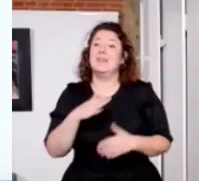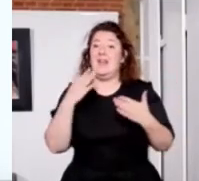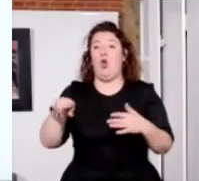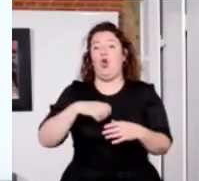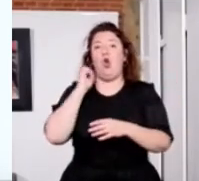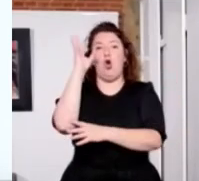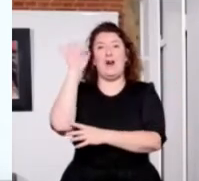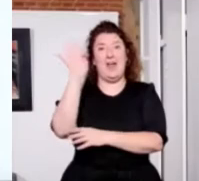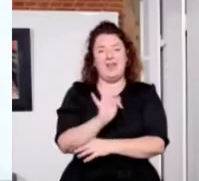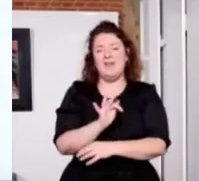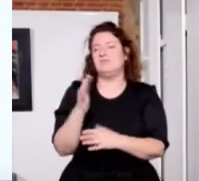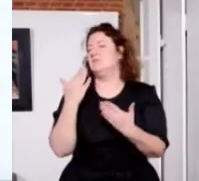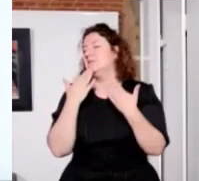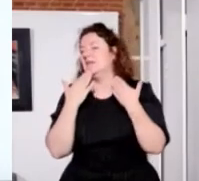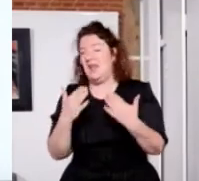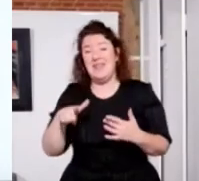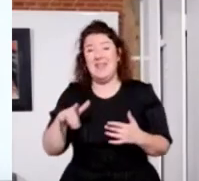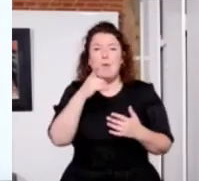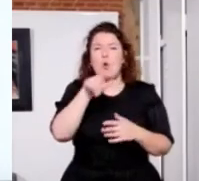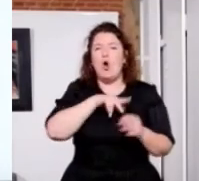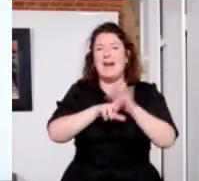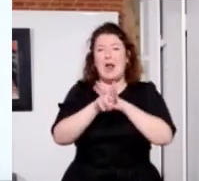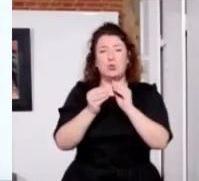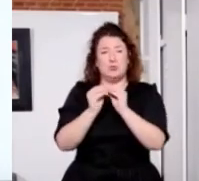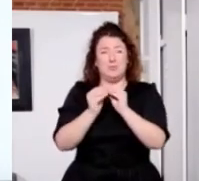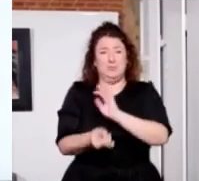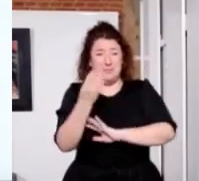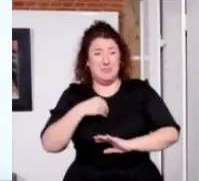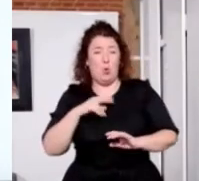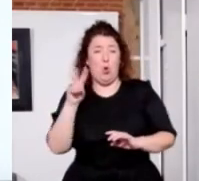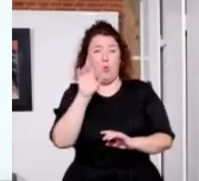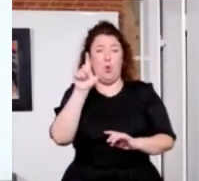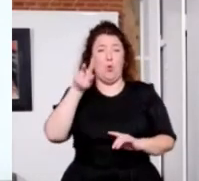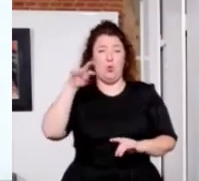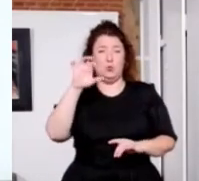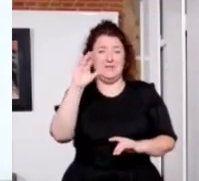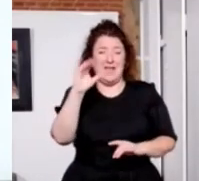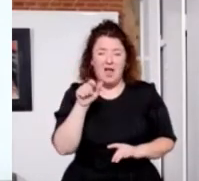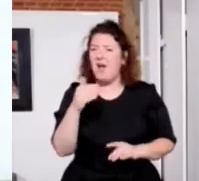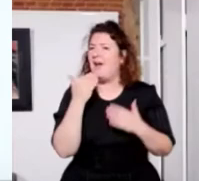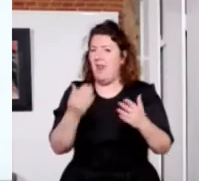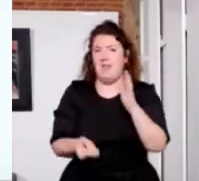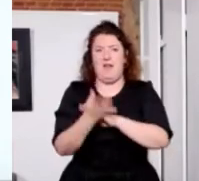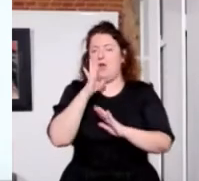por la elaboración de recursos como el que hoy aquí se presenta y por organizar espacios de debate, encuentro